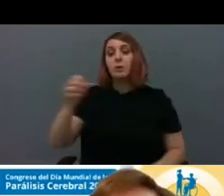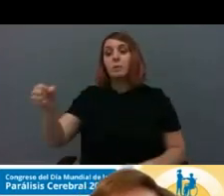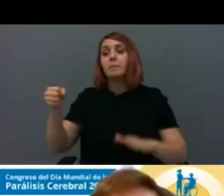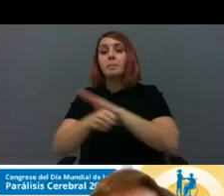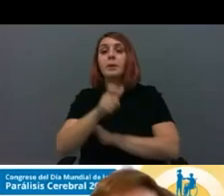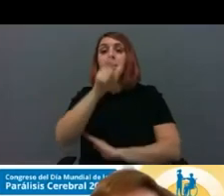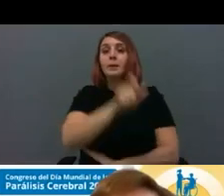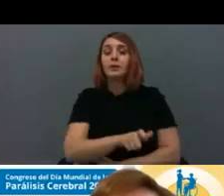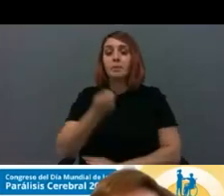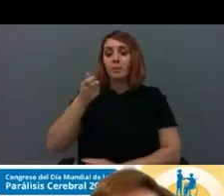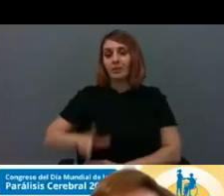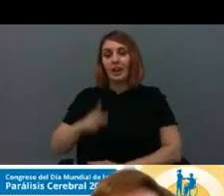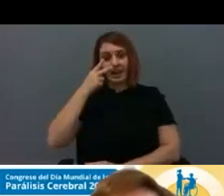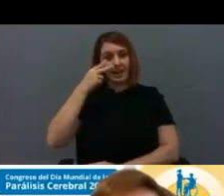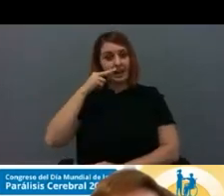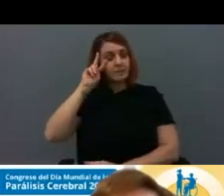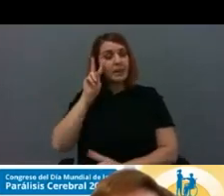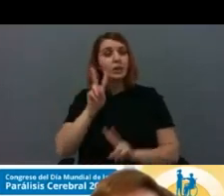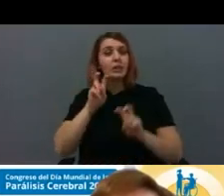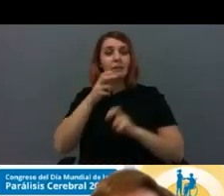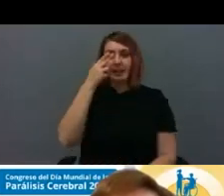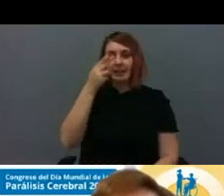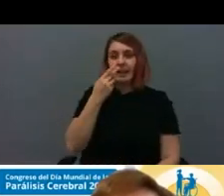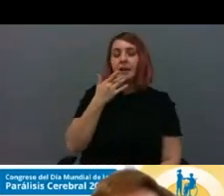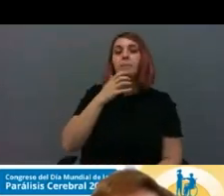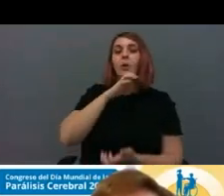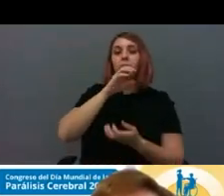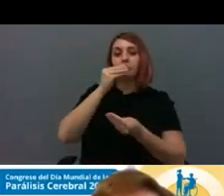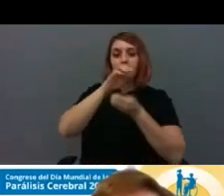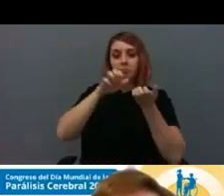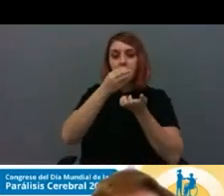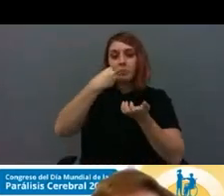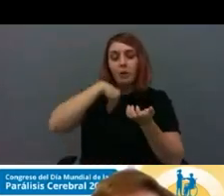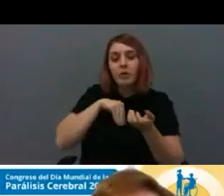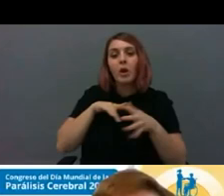sobre un tema de interés, ya sea deglución, movilizaciones,